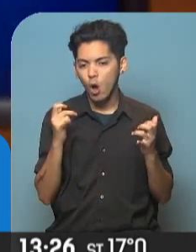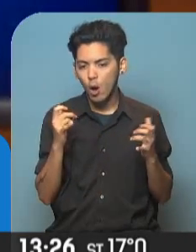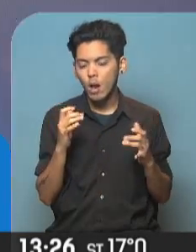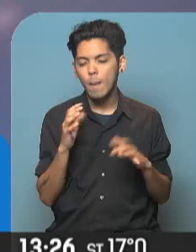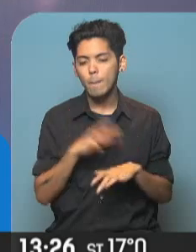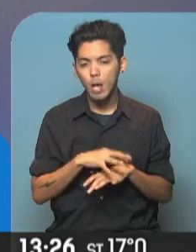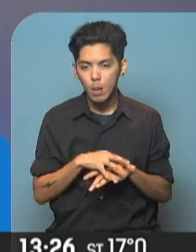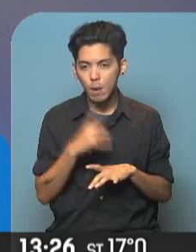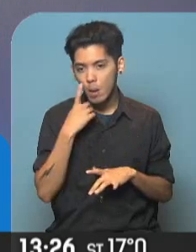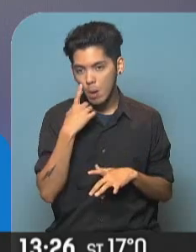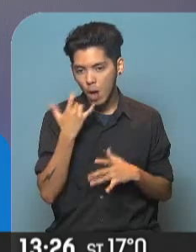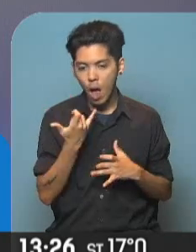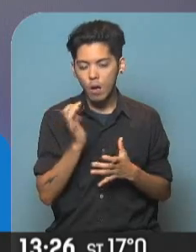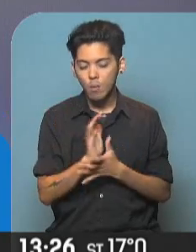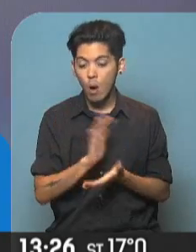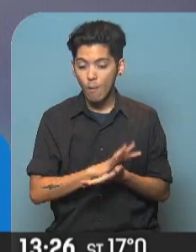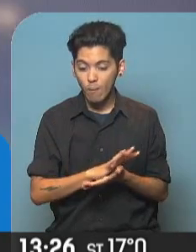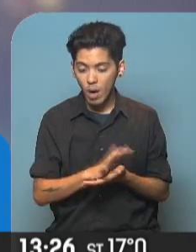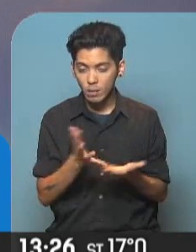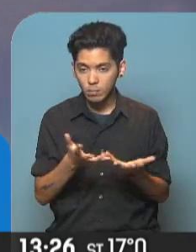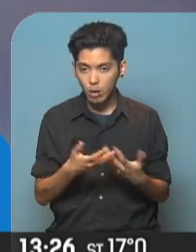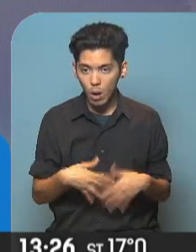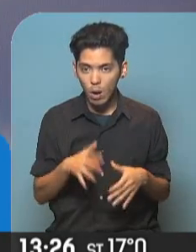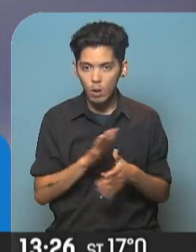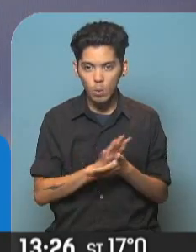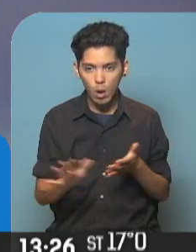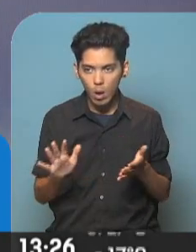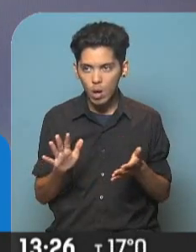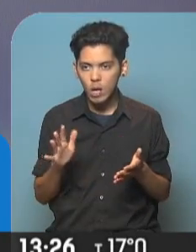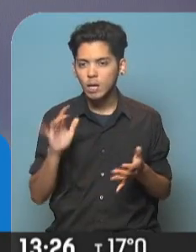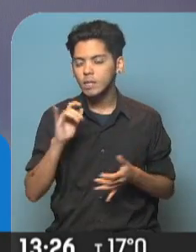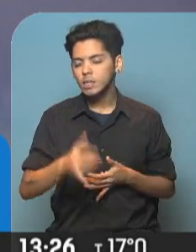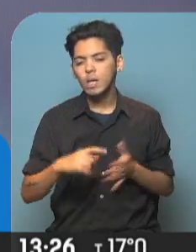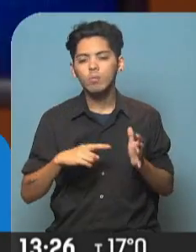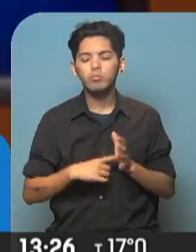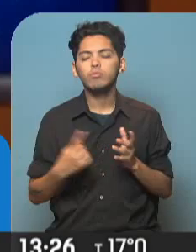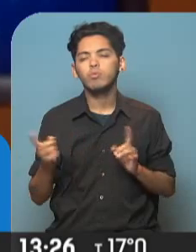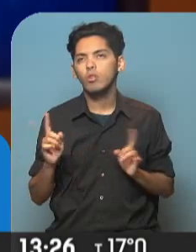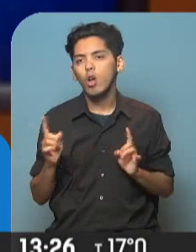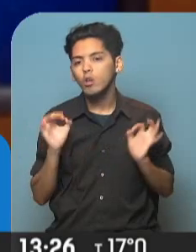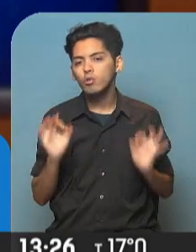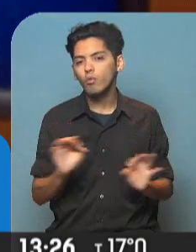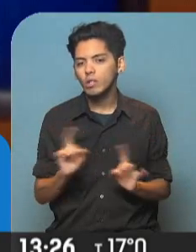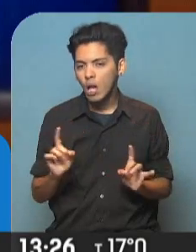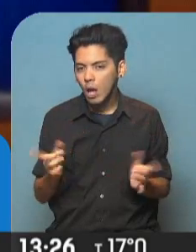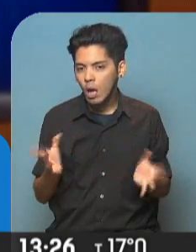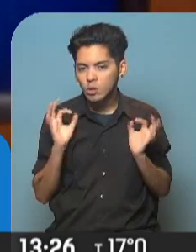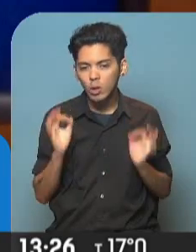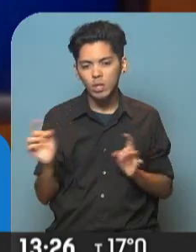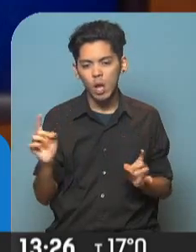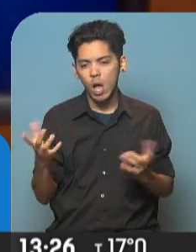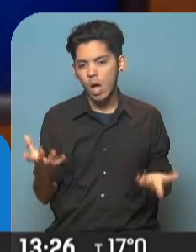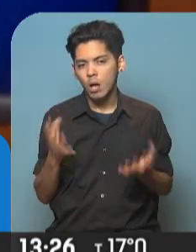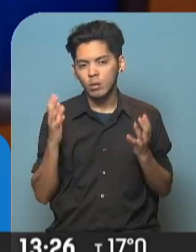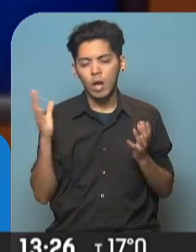o por lo menos hay un incipiente programa. ¿Hay programas de fomento? Sí, pero no es suficiente, no les alcanza a muchos